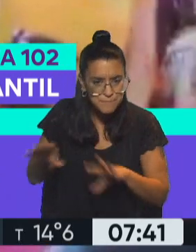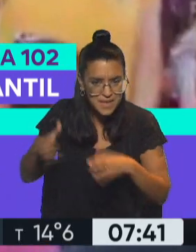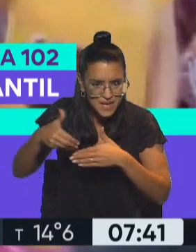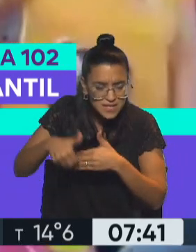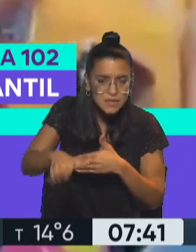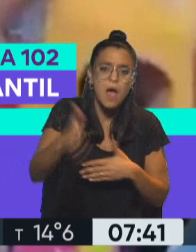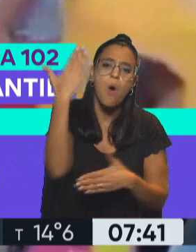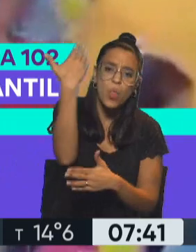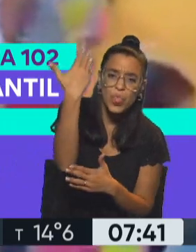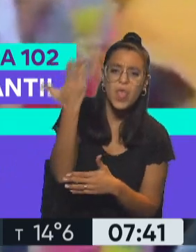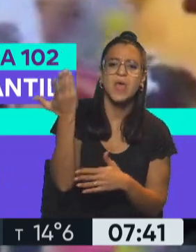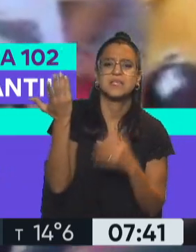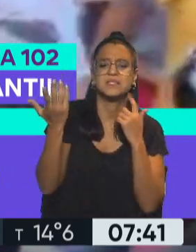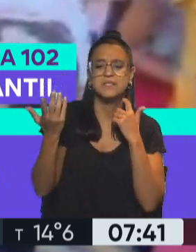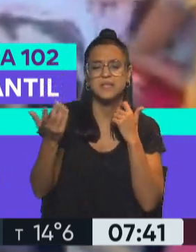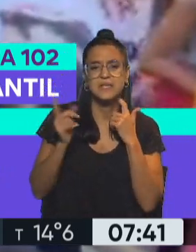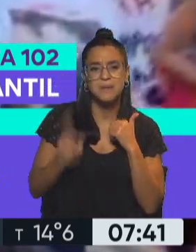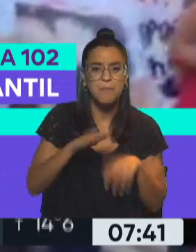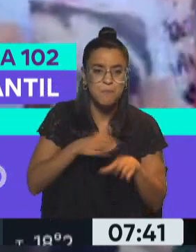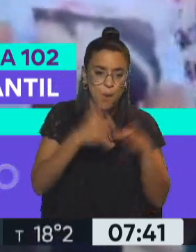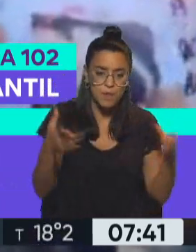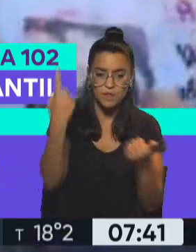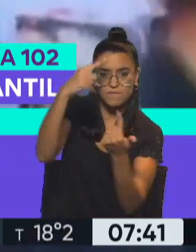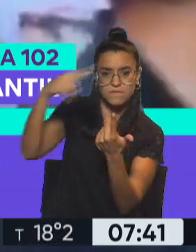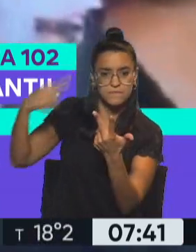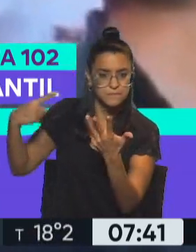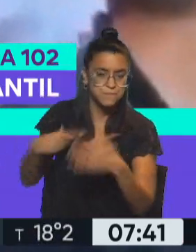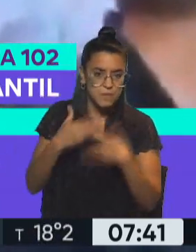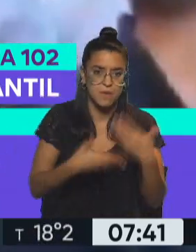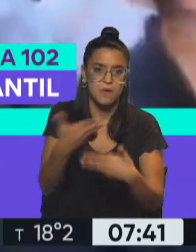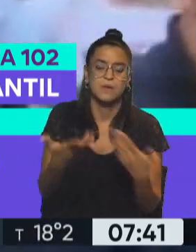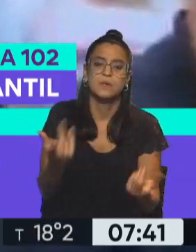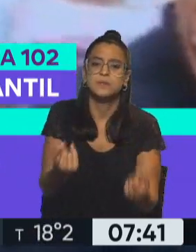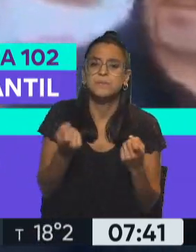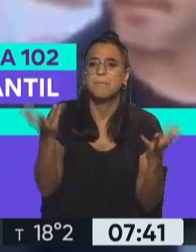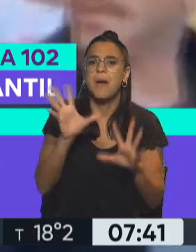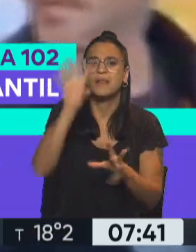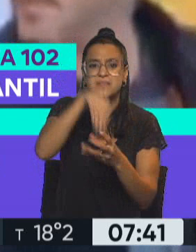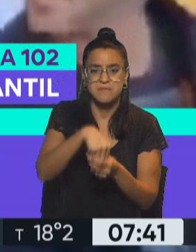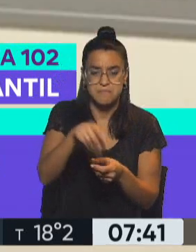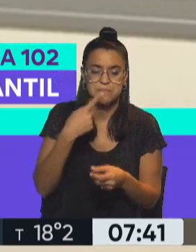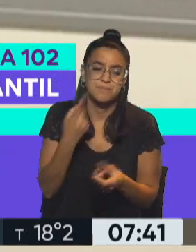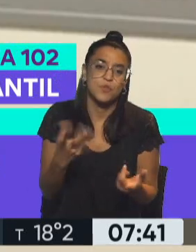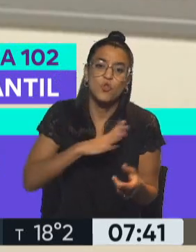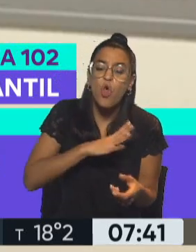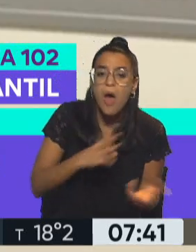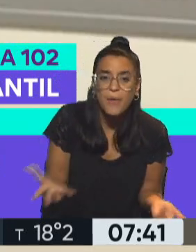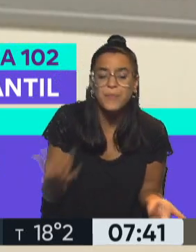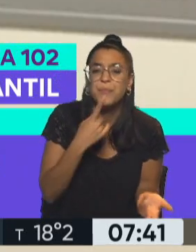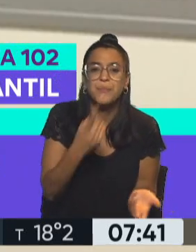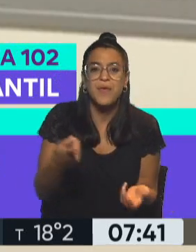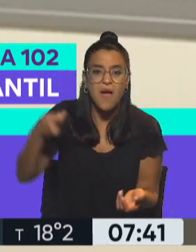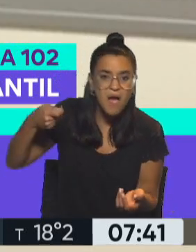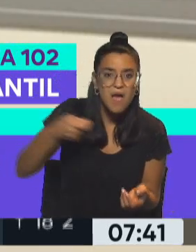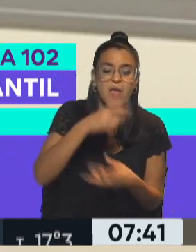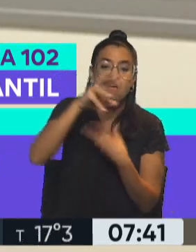distintas audiencias y en los distintos momentos procesales que requieran su participación. Todavía no podemos hablar de un filicidio, pero